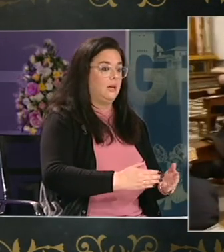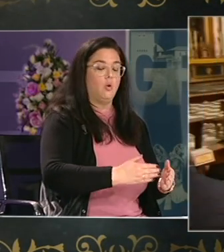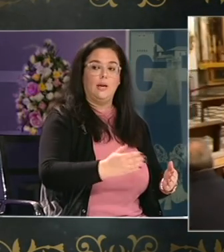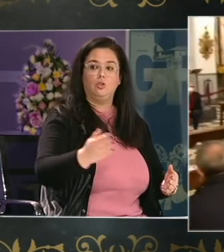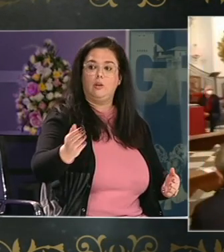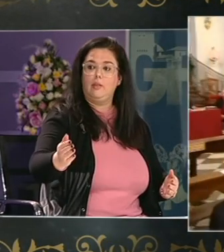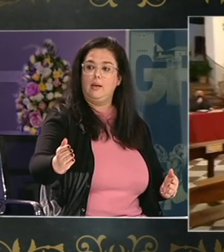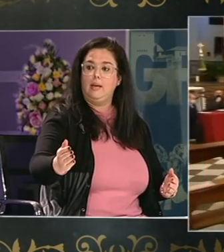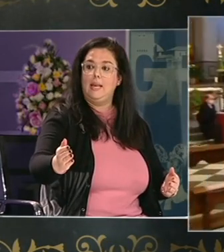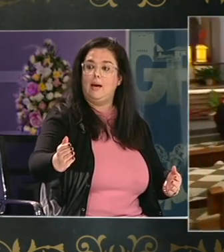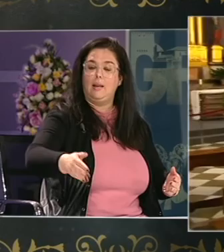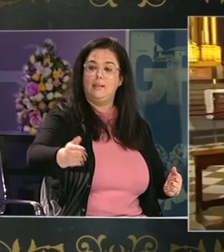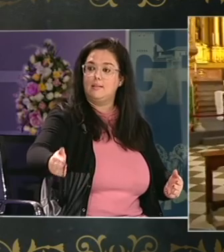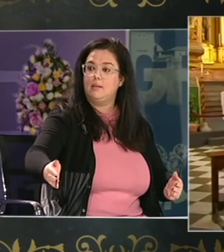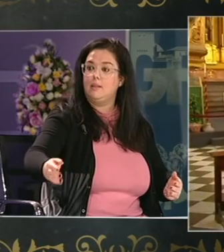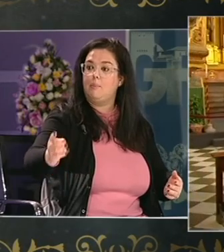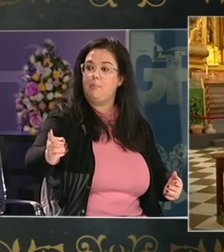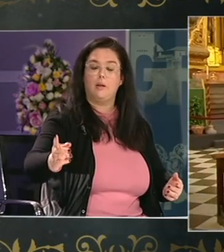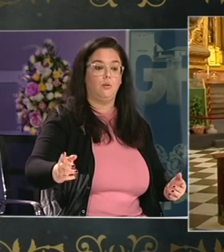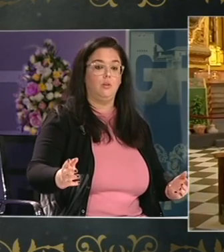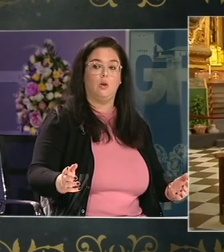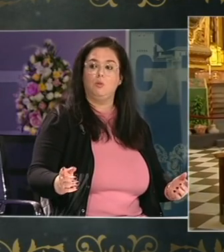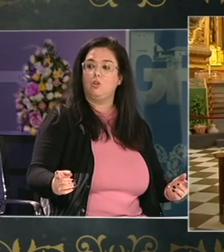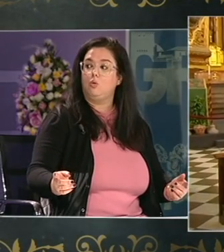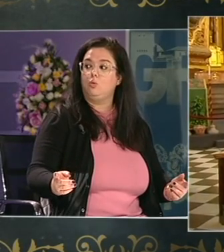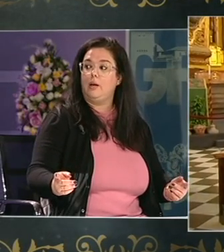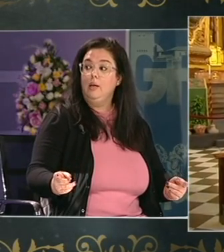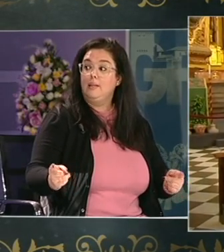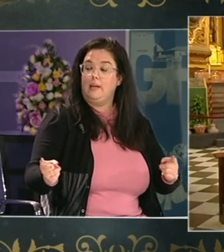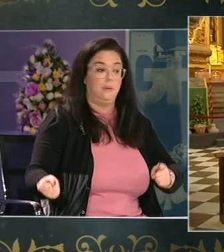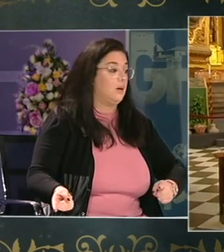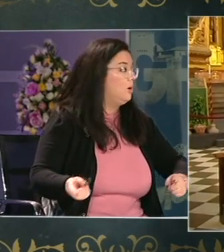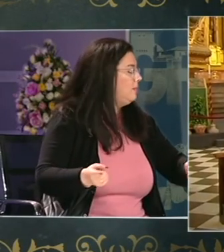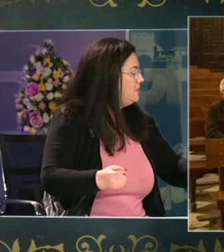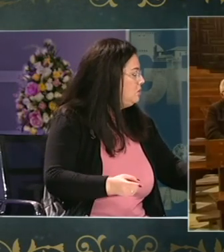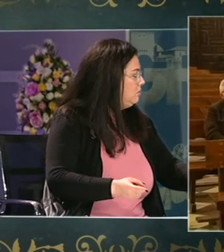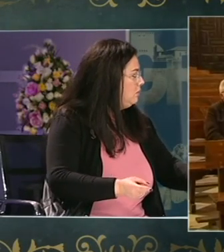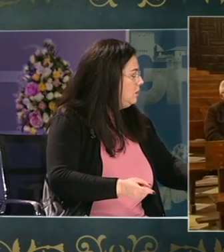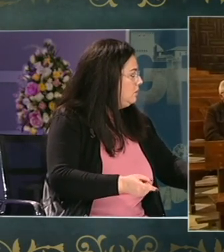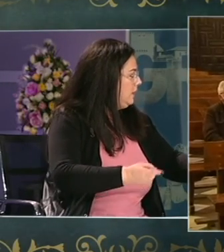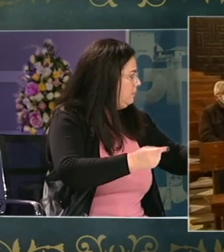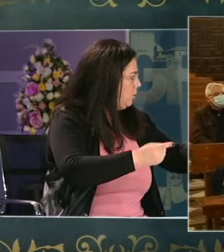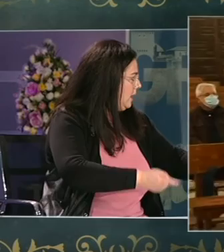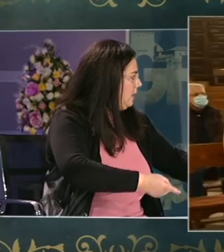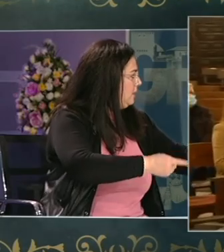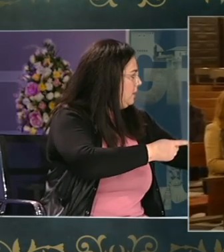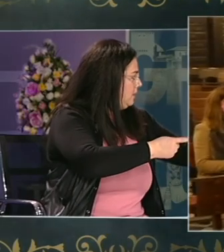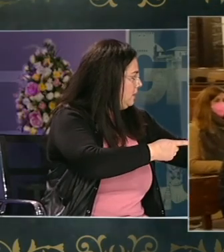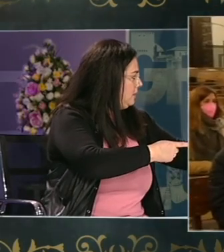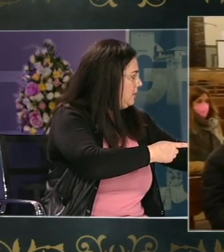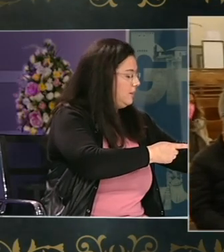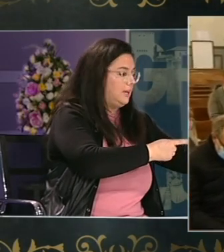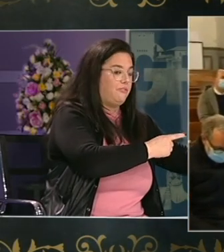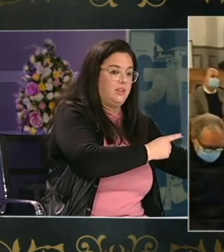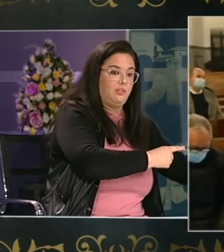eso termina con que a los tres días al día siguiente de la primera reunión de la Comisión de Cultura termina con la dimisión del vocal de